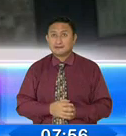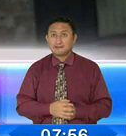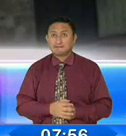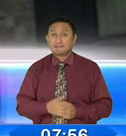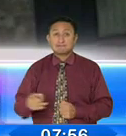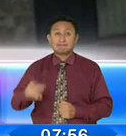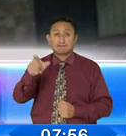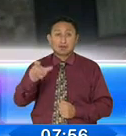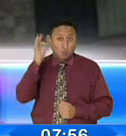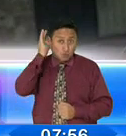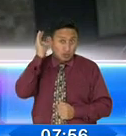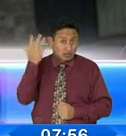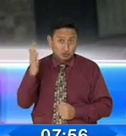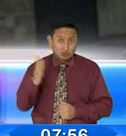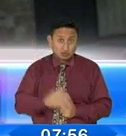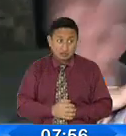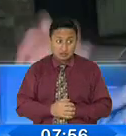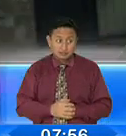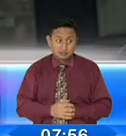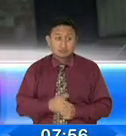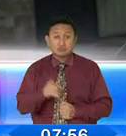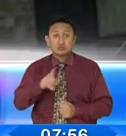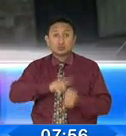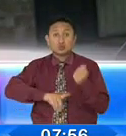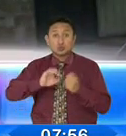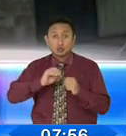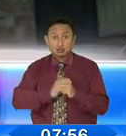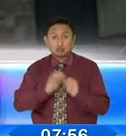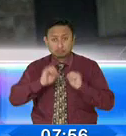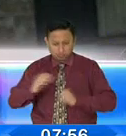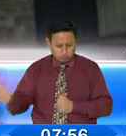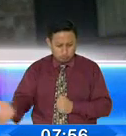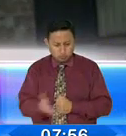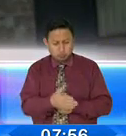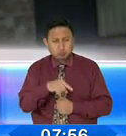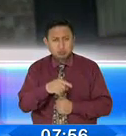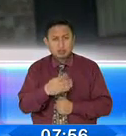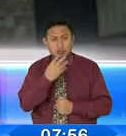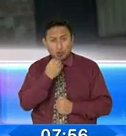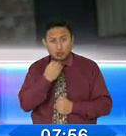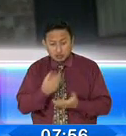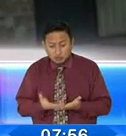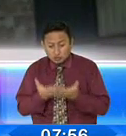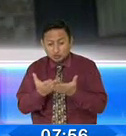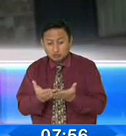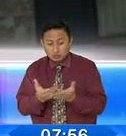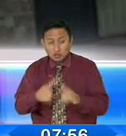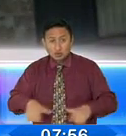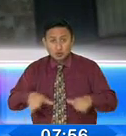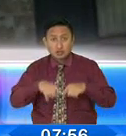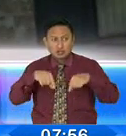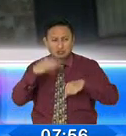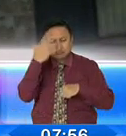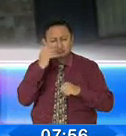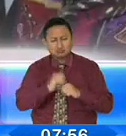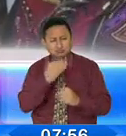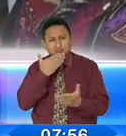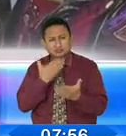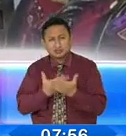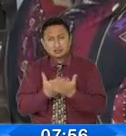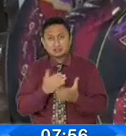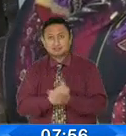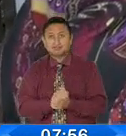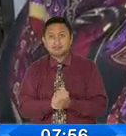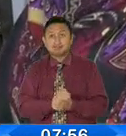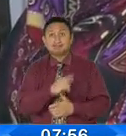señora Carmen y me atendió feliz, me dejaron entrar, me dieron un poquito de comida. Me gusta el lugar, me encanta, agradecido. De su parte,